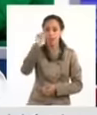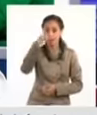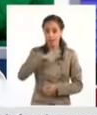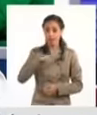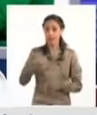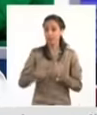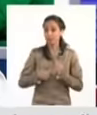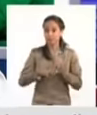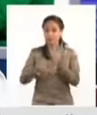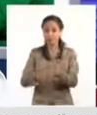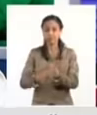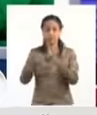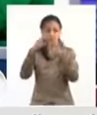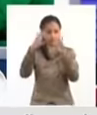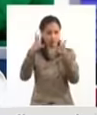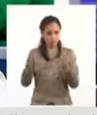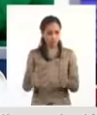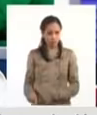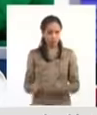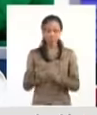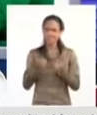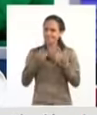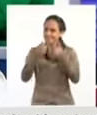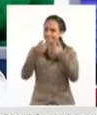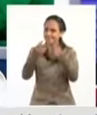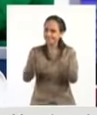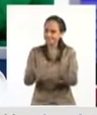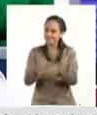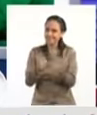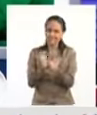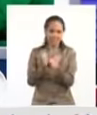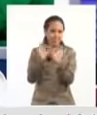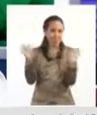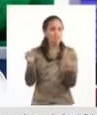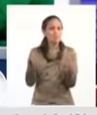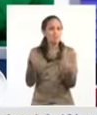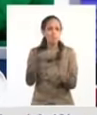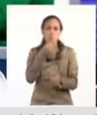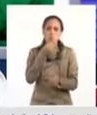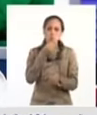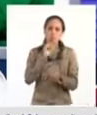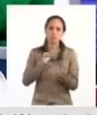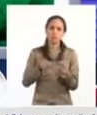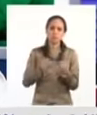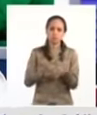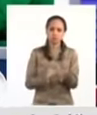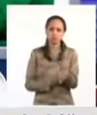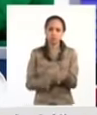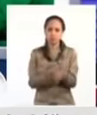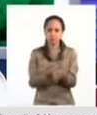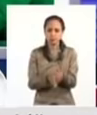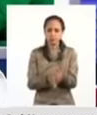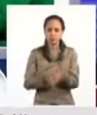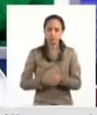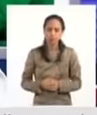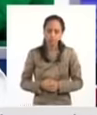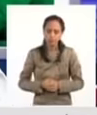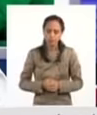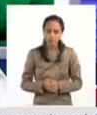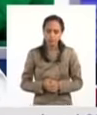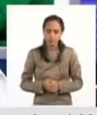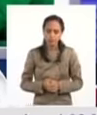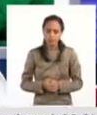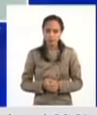resultados muy elevados de eficiencia, de todo lo que demuestra su efectividad en el ser